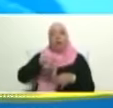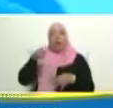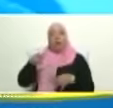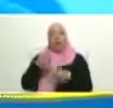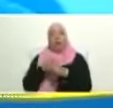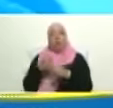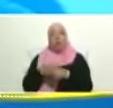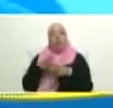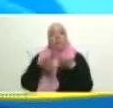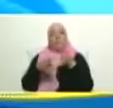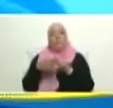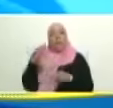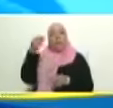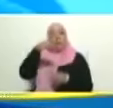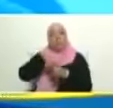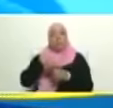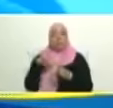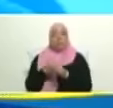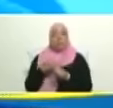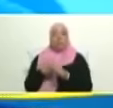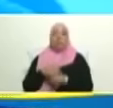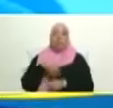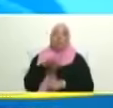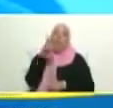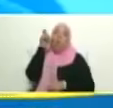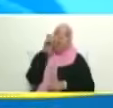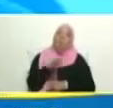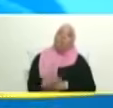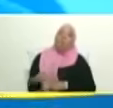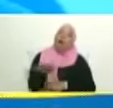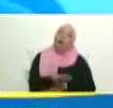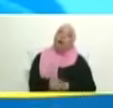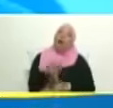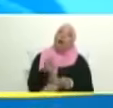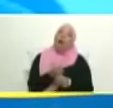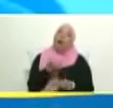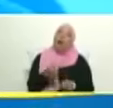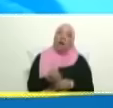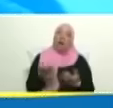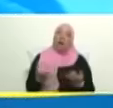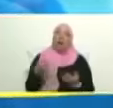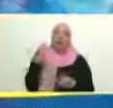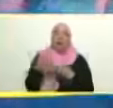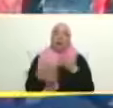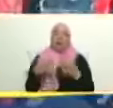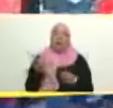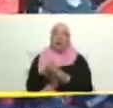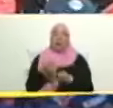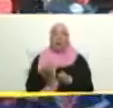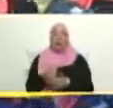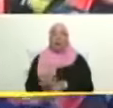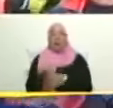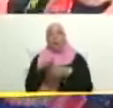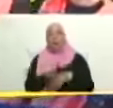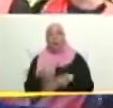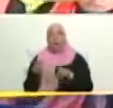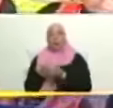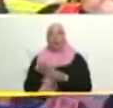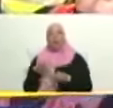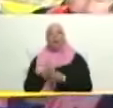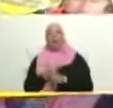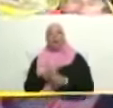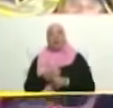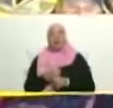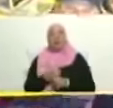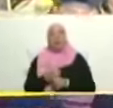paz interna y protección del pueblo. Hemos bajado todos los índices perversos y malvados del delito